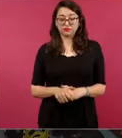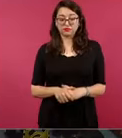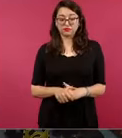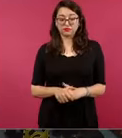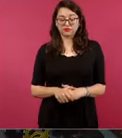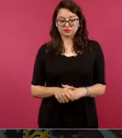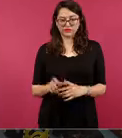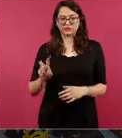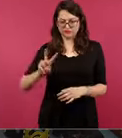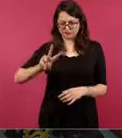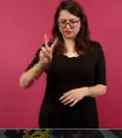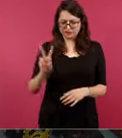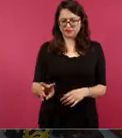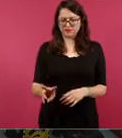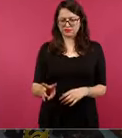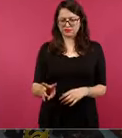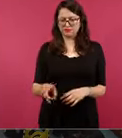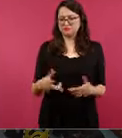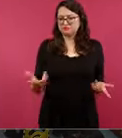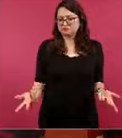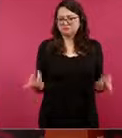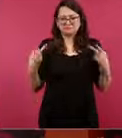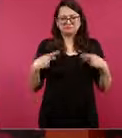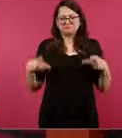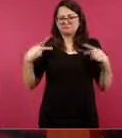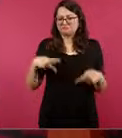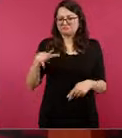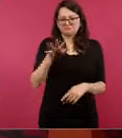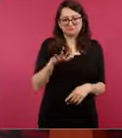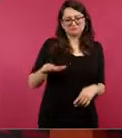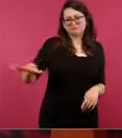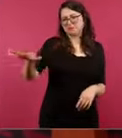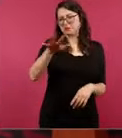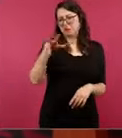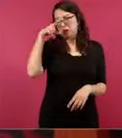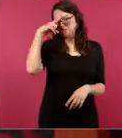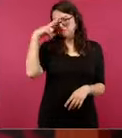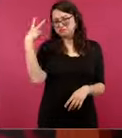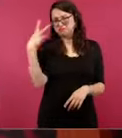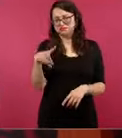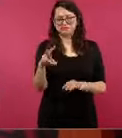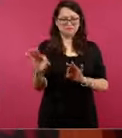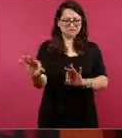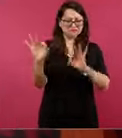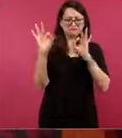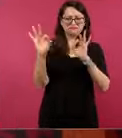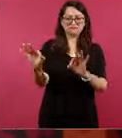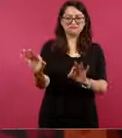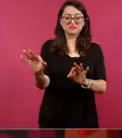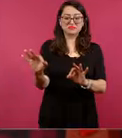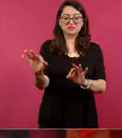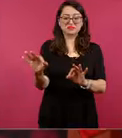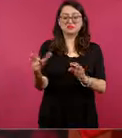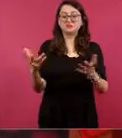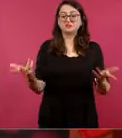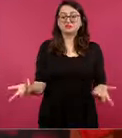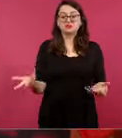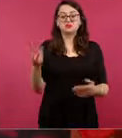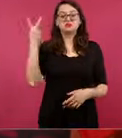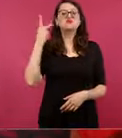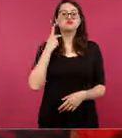de veras, tenemos un pueblo excepcional. No hay